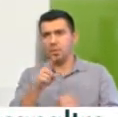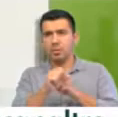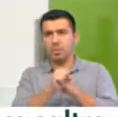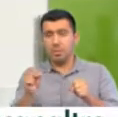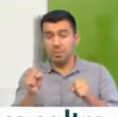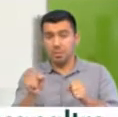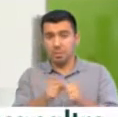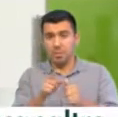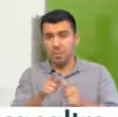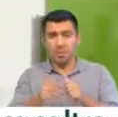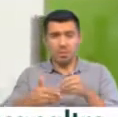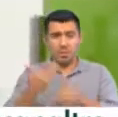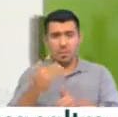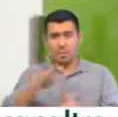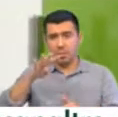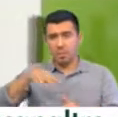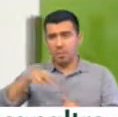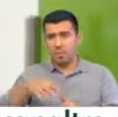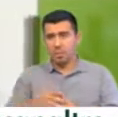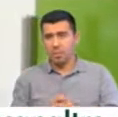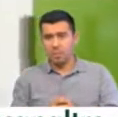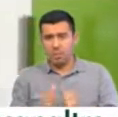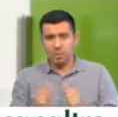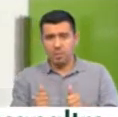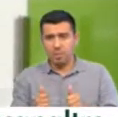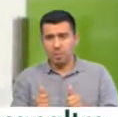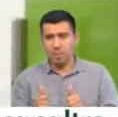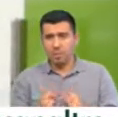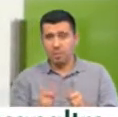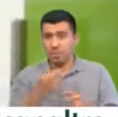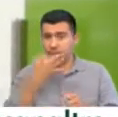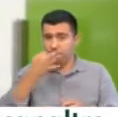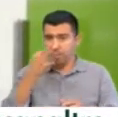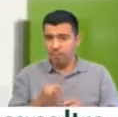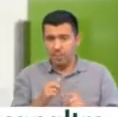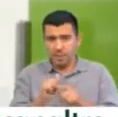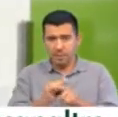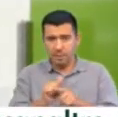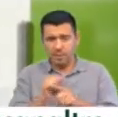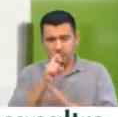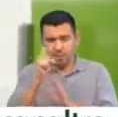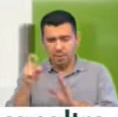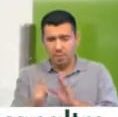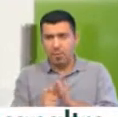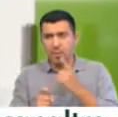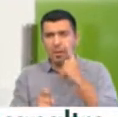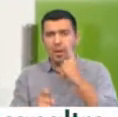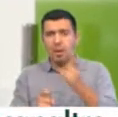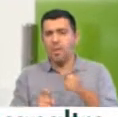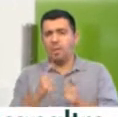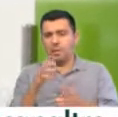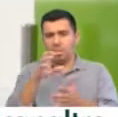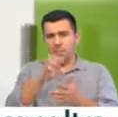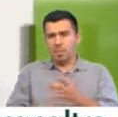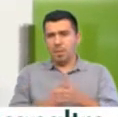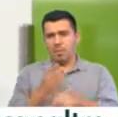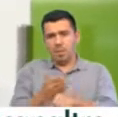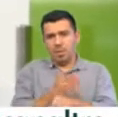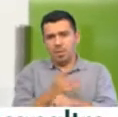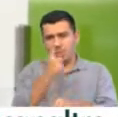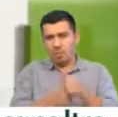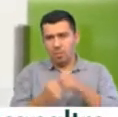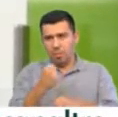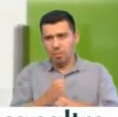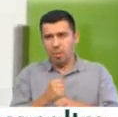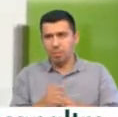primeros 4 meses, pero la verdad es que haciendo el ejercicio completo para ver si en menos de un año logramos tener una frecuencia completa a